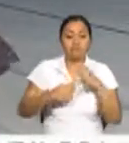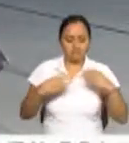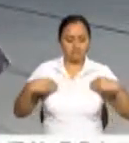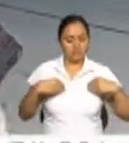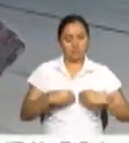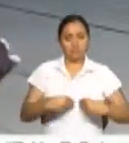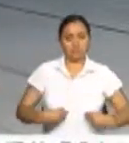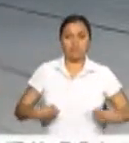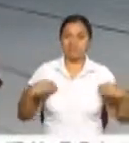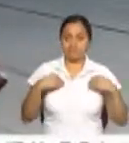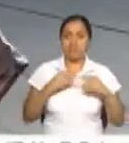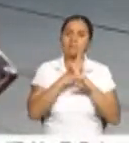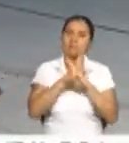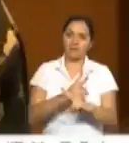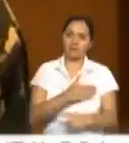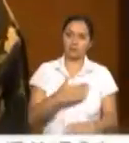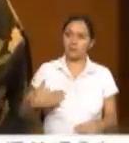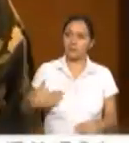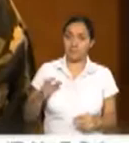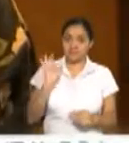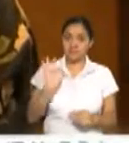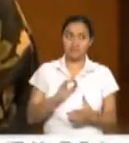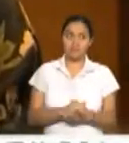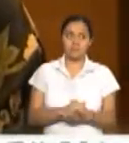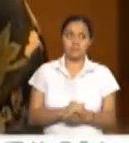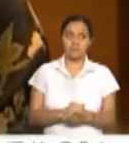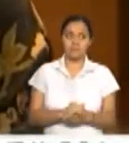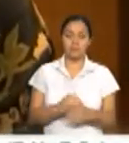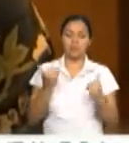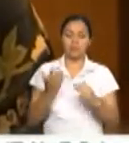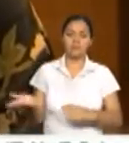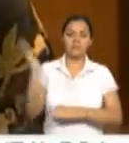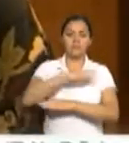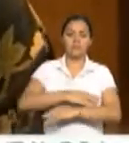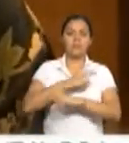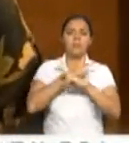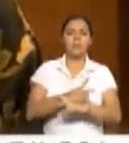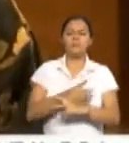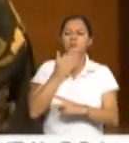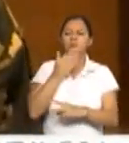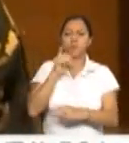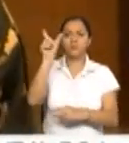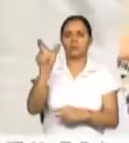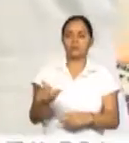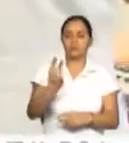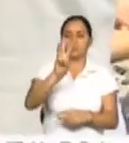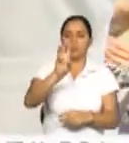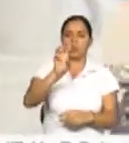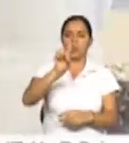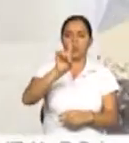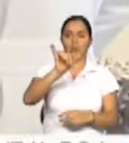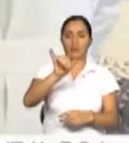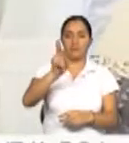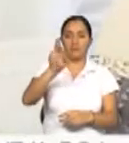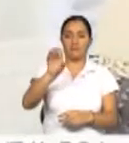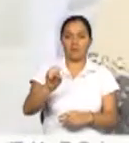y así prevenir el cáncer de mama. Una de las voces de esta jornada de prevención es la asambleísta Wendy Vera. Ella cuenta su testimonio